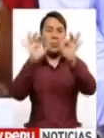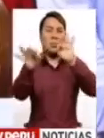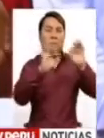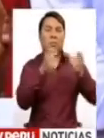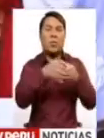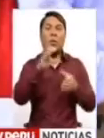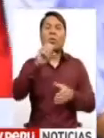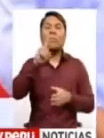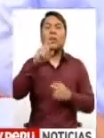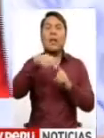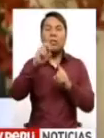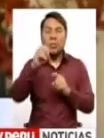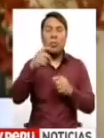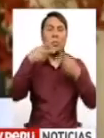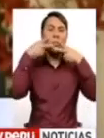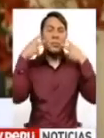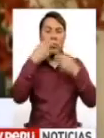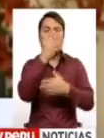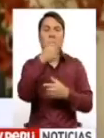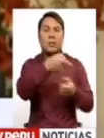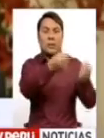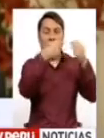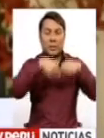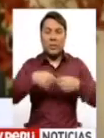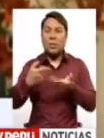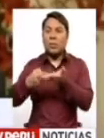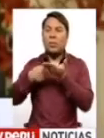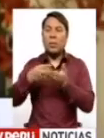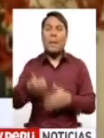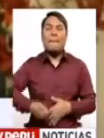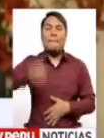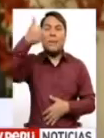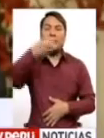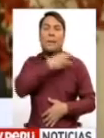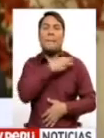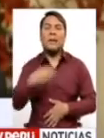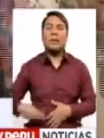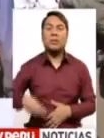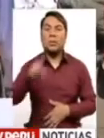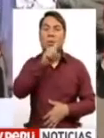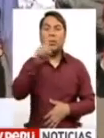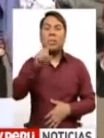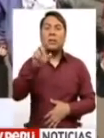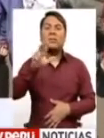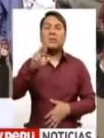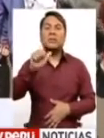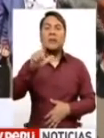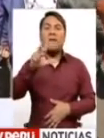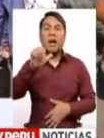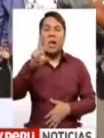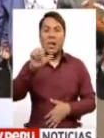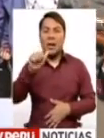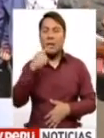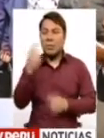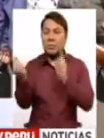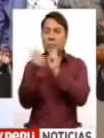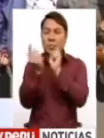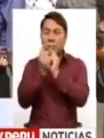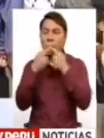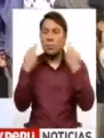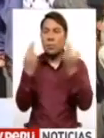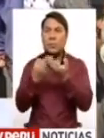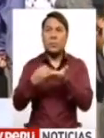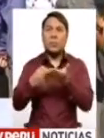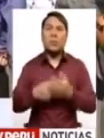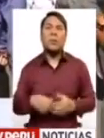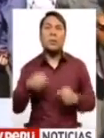quienes expondrán su problemática ante el presidente del Consejo de Ministros, Fernando Zavala. Estamos acá para responder, para estar en la